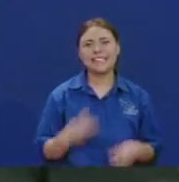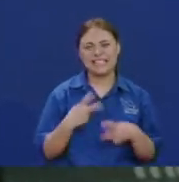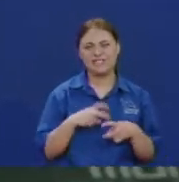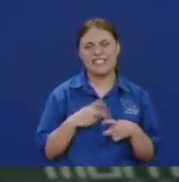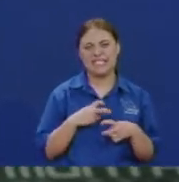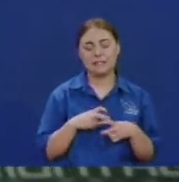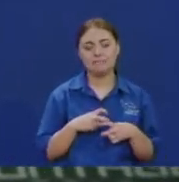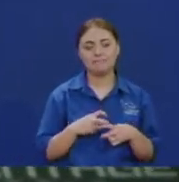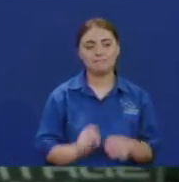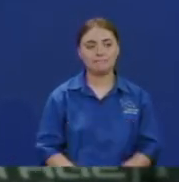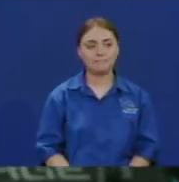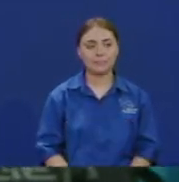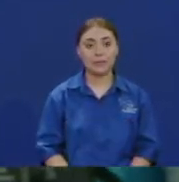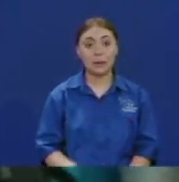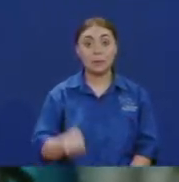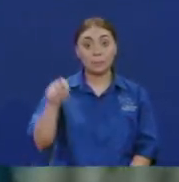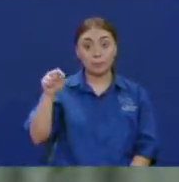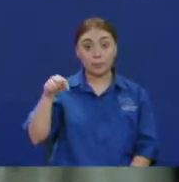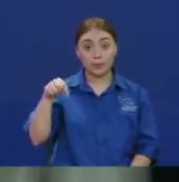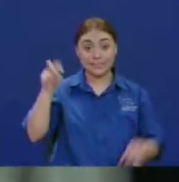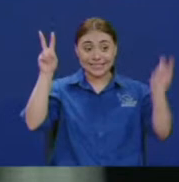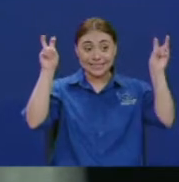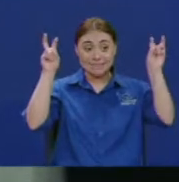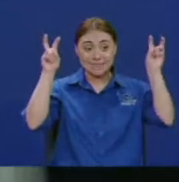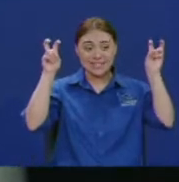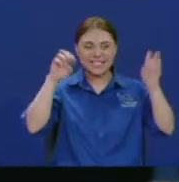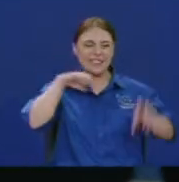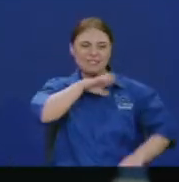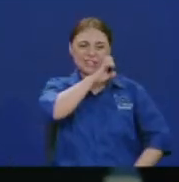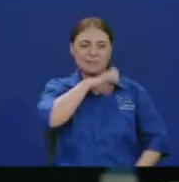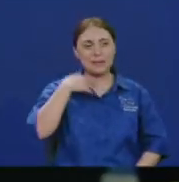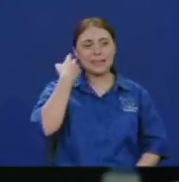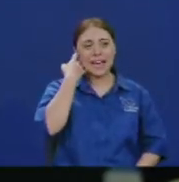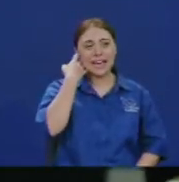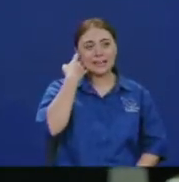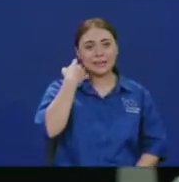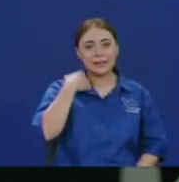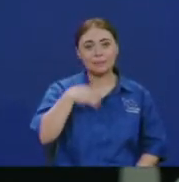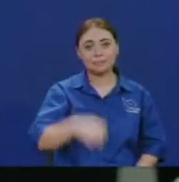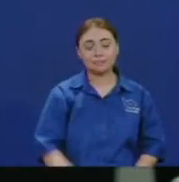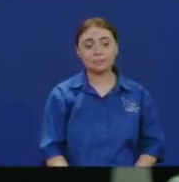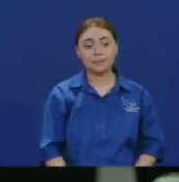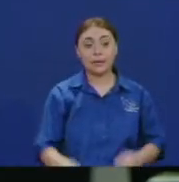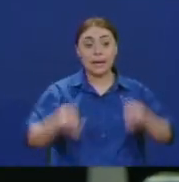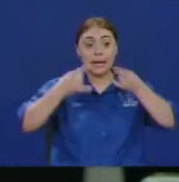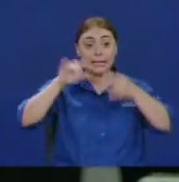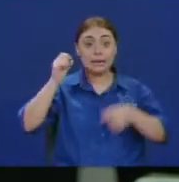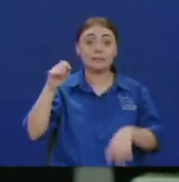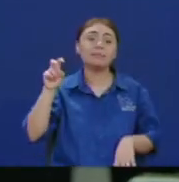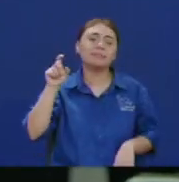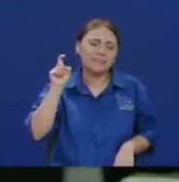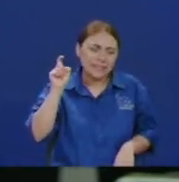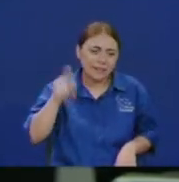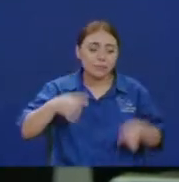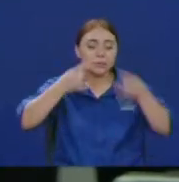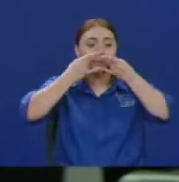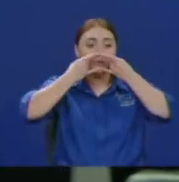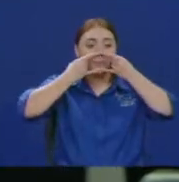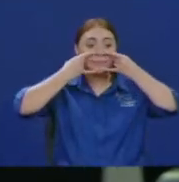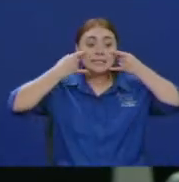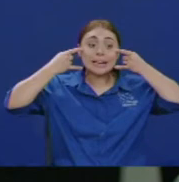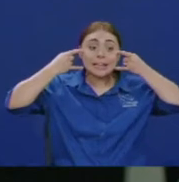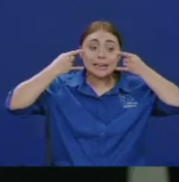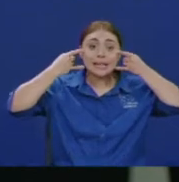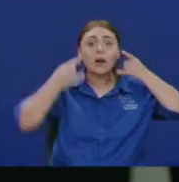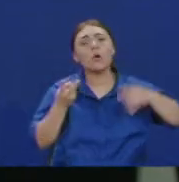bueno, reprendemos en el nombre de Jesús y tratemos de volver a usar la mascarilla, así como tratemos, pues no es obligatorio,